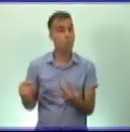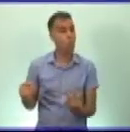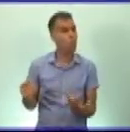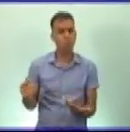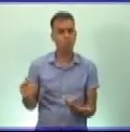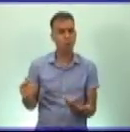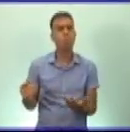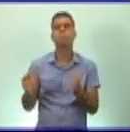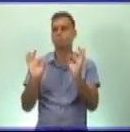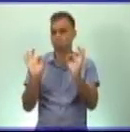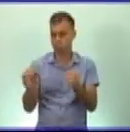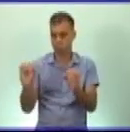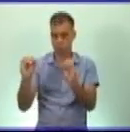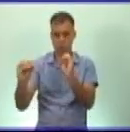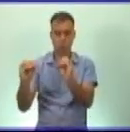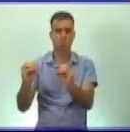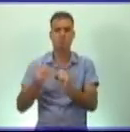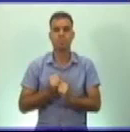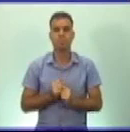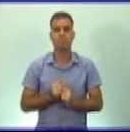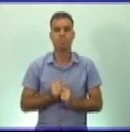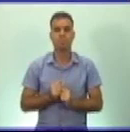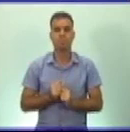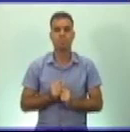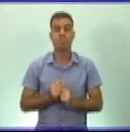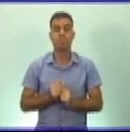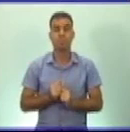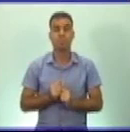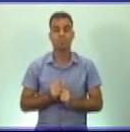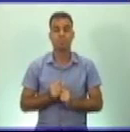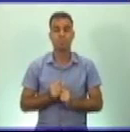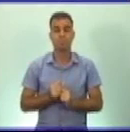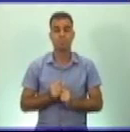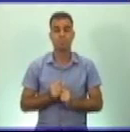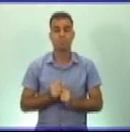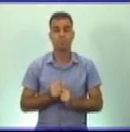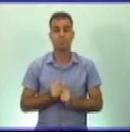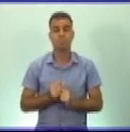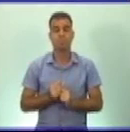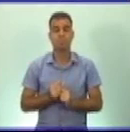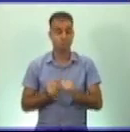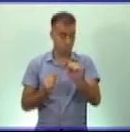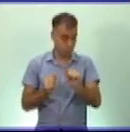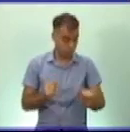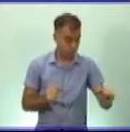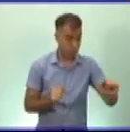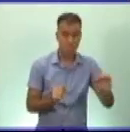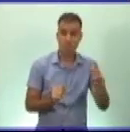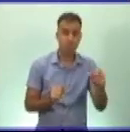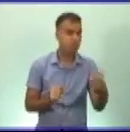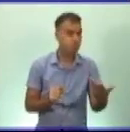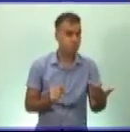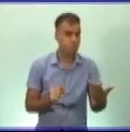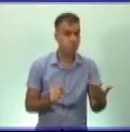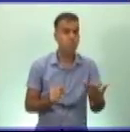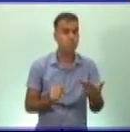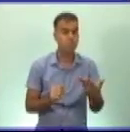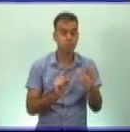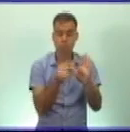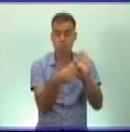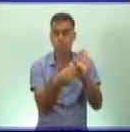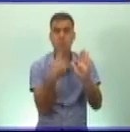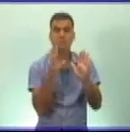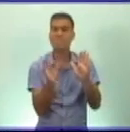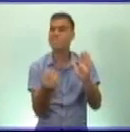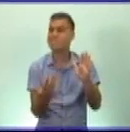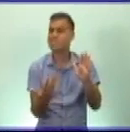sucede lo mismo. En el caso del azufre y del oxígeno en el dióxido de azufre, una de las reglas dice que el número